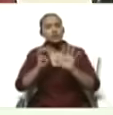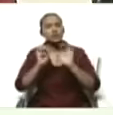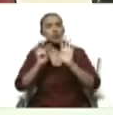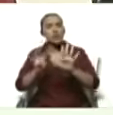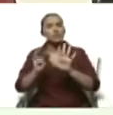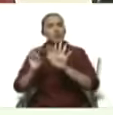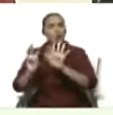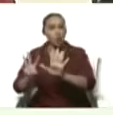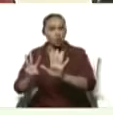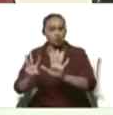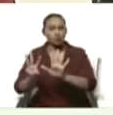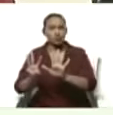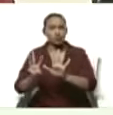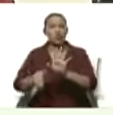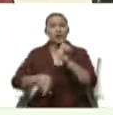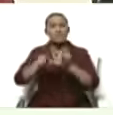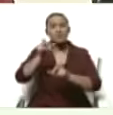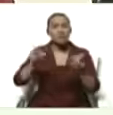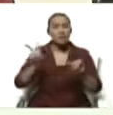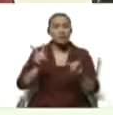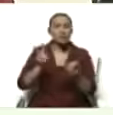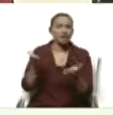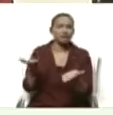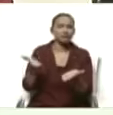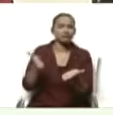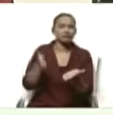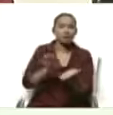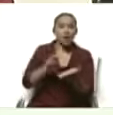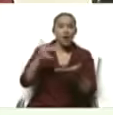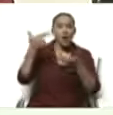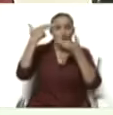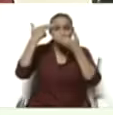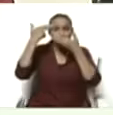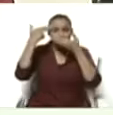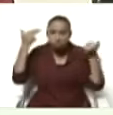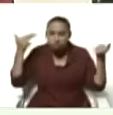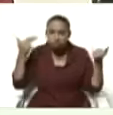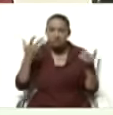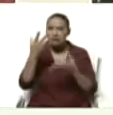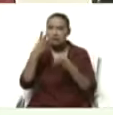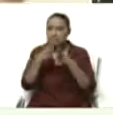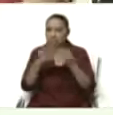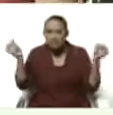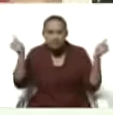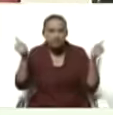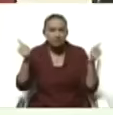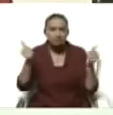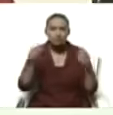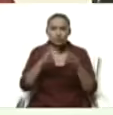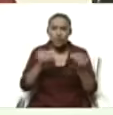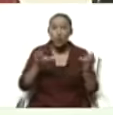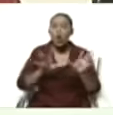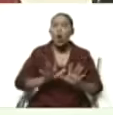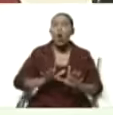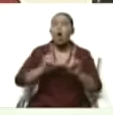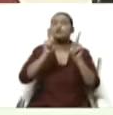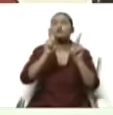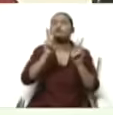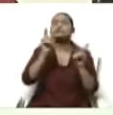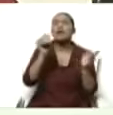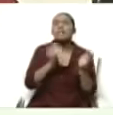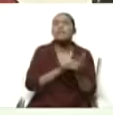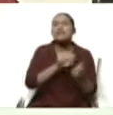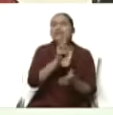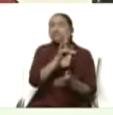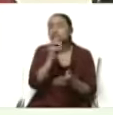Cuántos venezolanos fueron muertos desaparecidos 11300 en una cuenta de los cuales